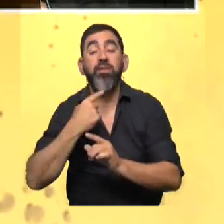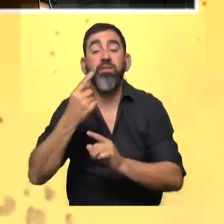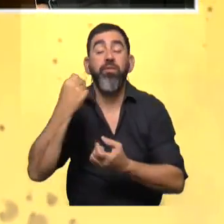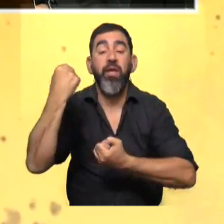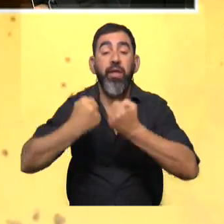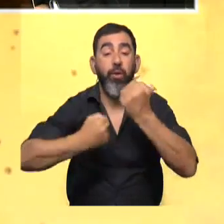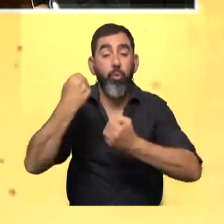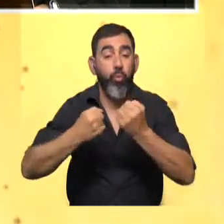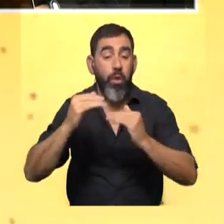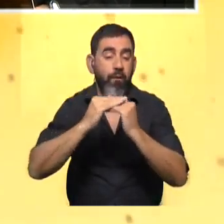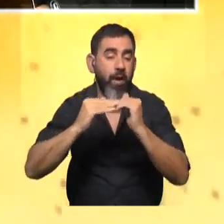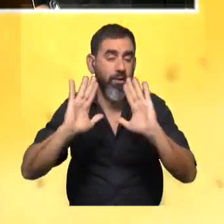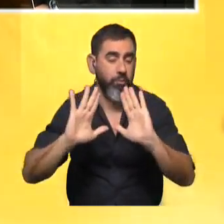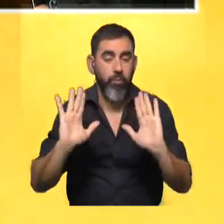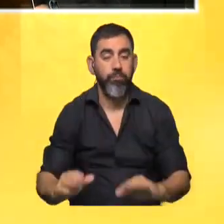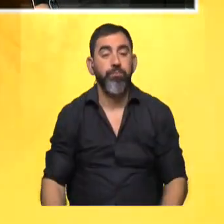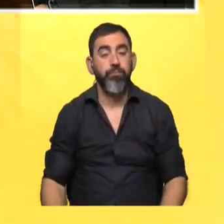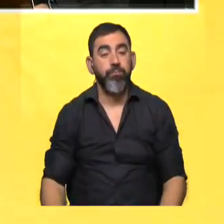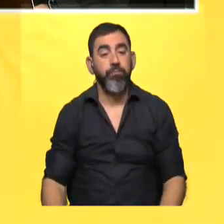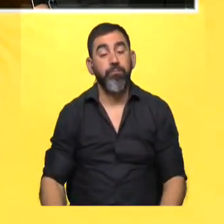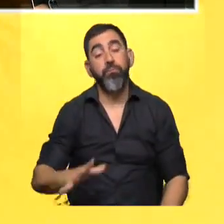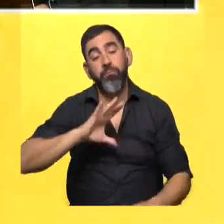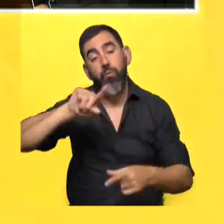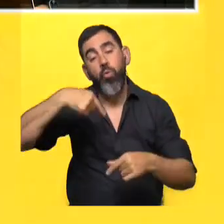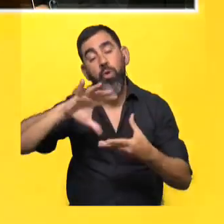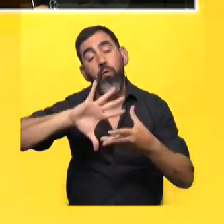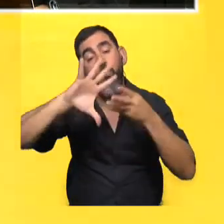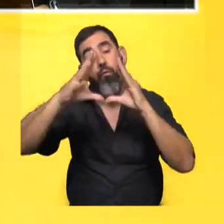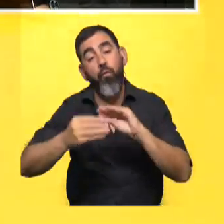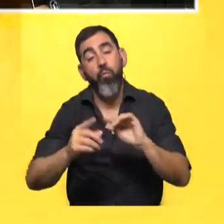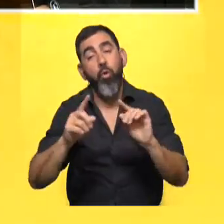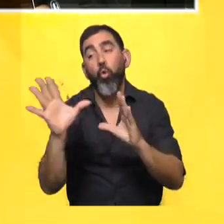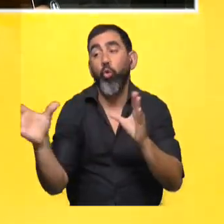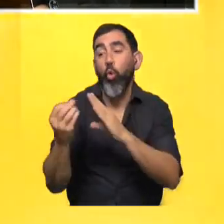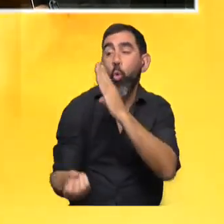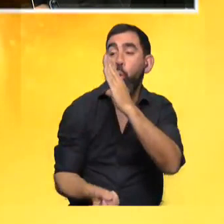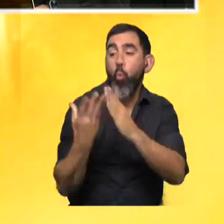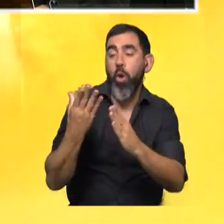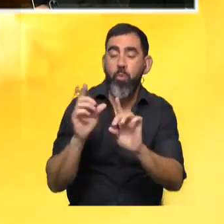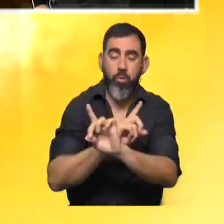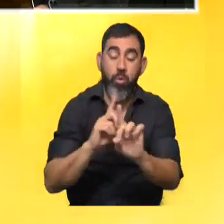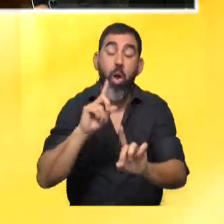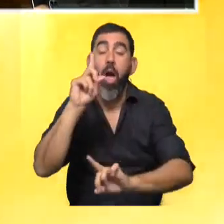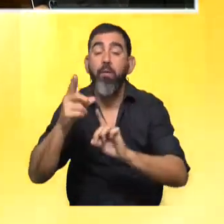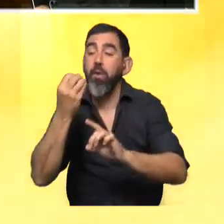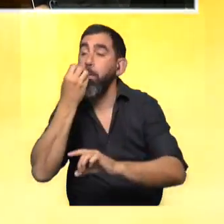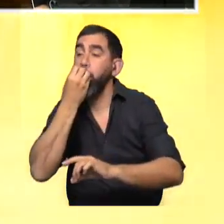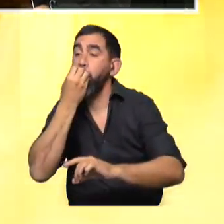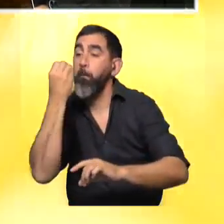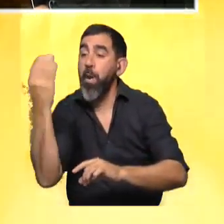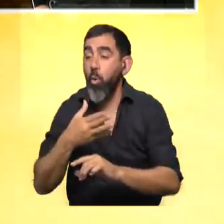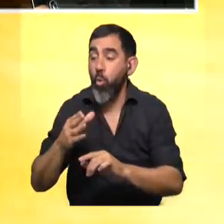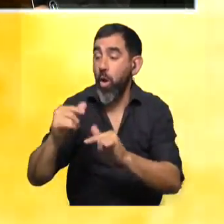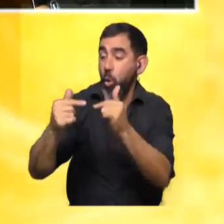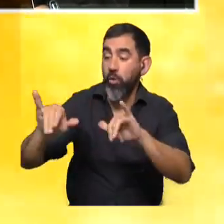industrial. Eso básicamente es una patente. Pero después hay otras cosas, no todo es nuevo de cero. A veces es una mejora a